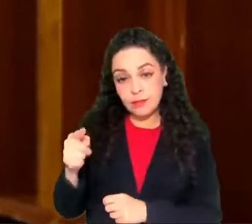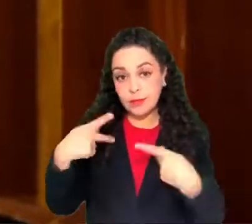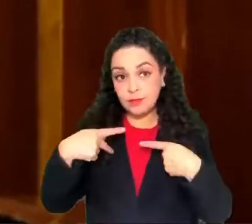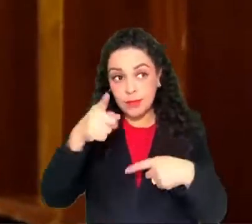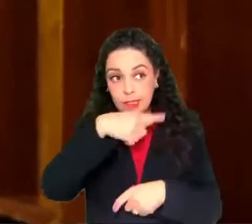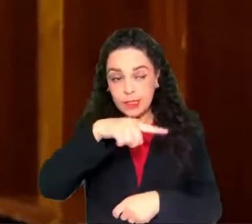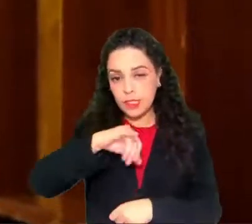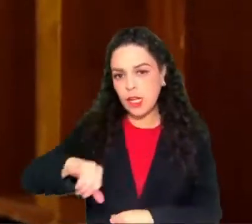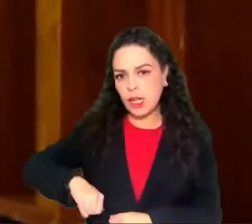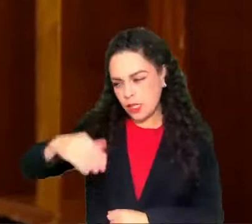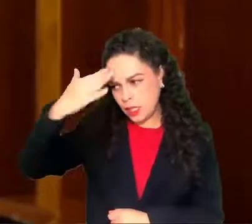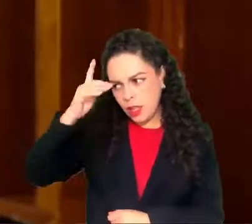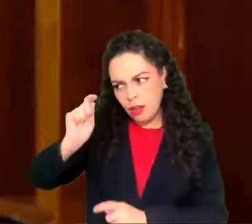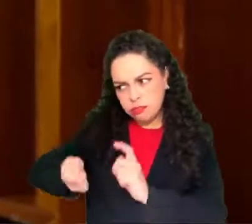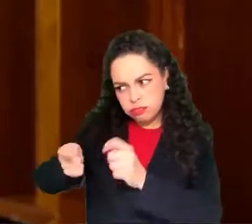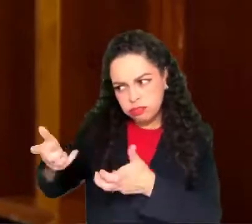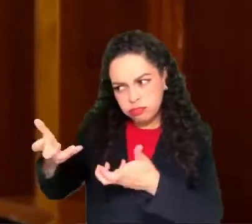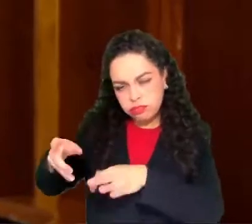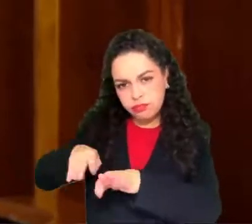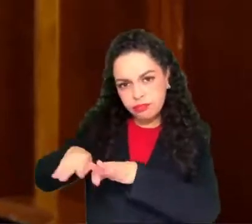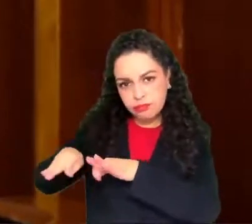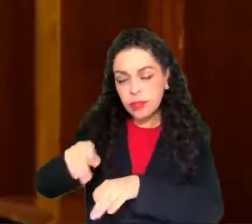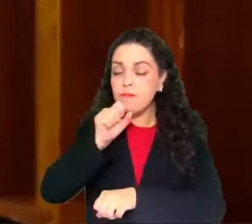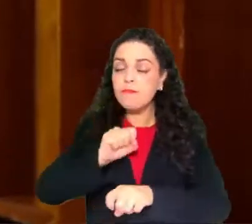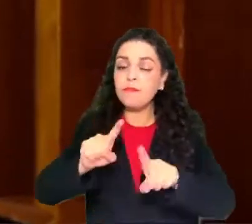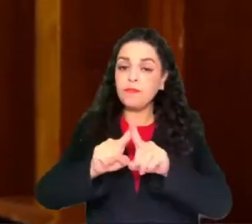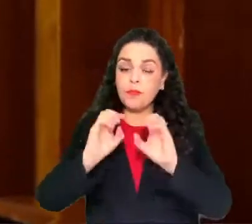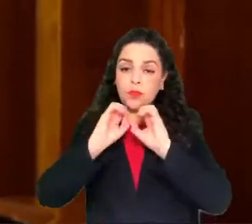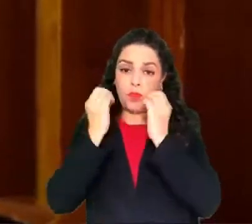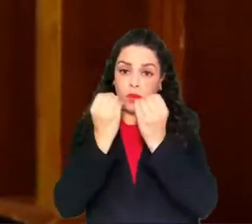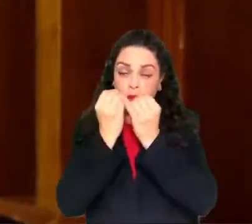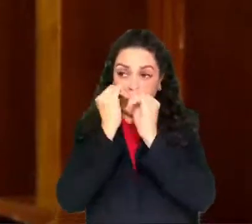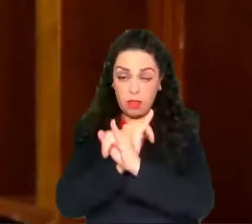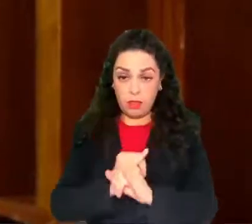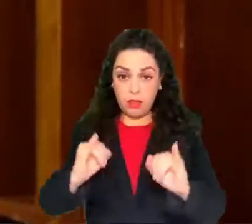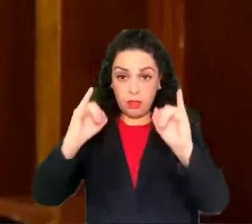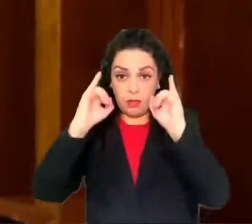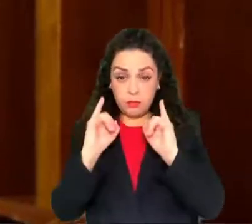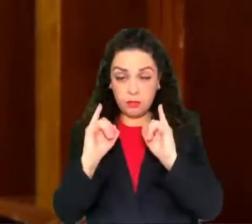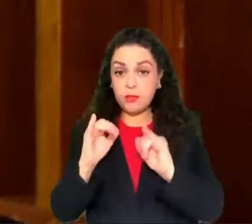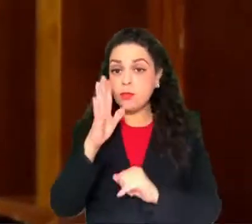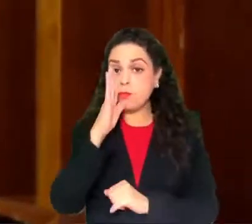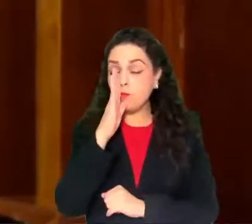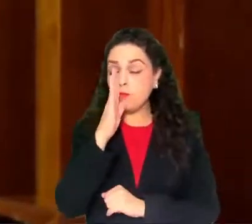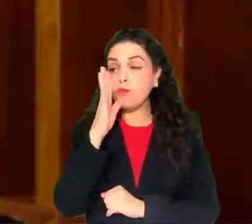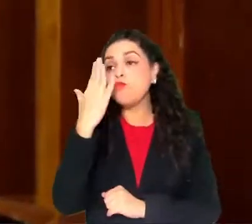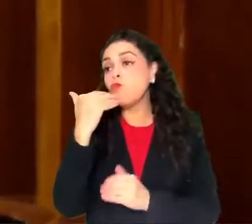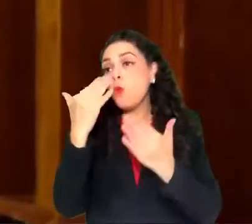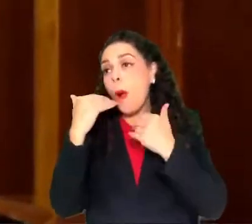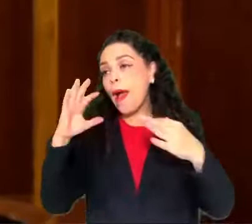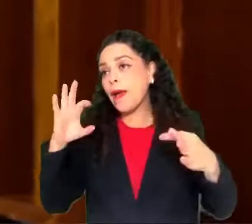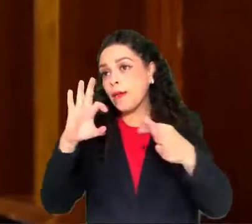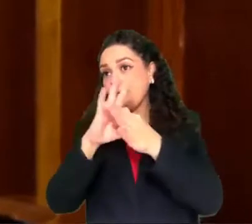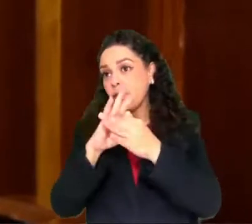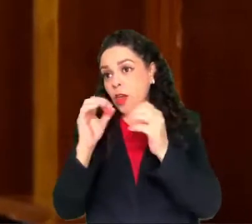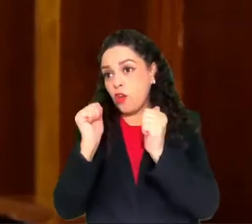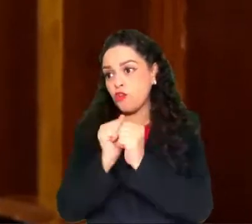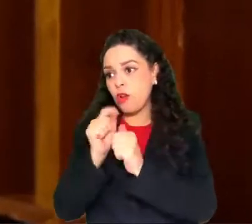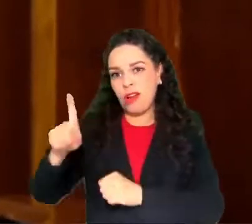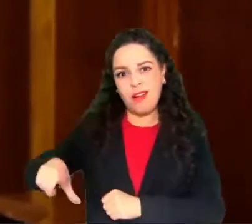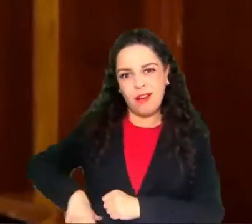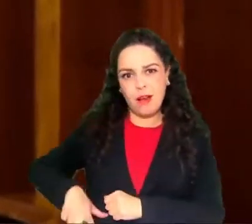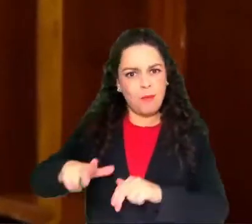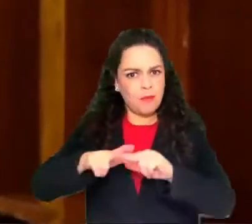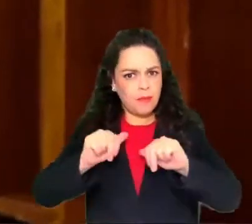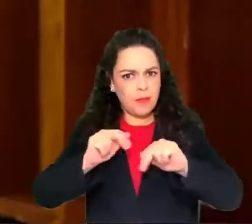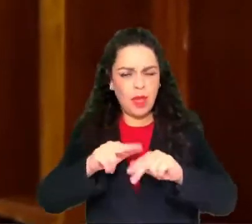organismos autónomos si bien no se encuentran subordinados a ningún nivel de gobierno lo cierto es que la esencia de los órganos internos y de